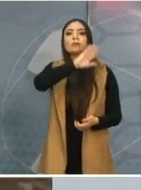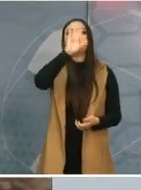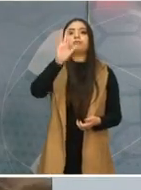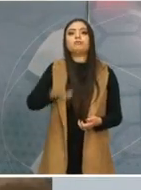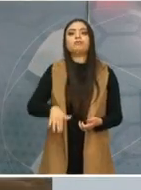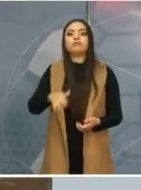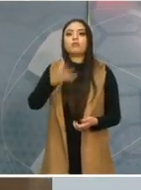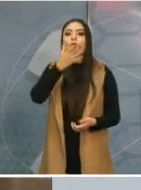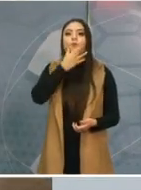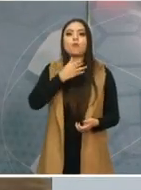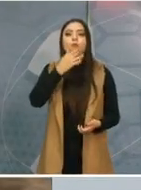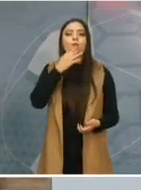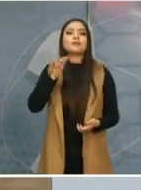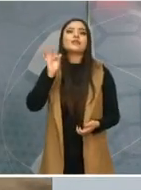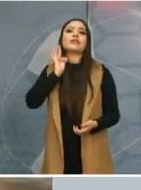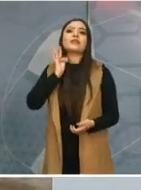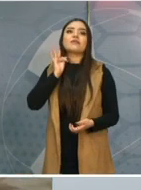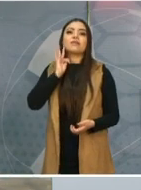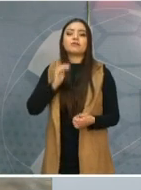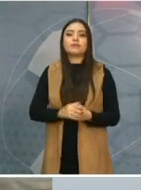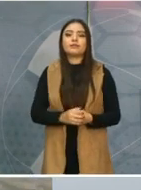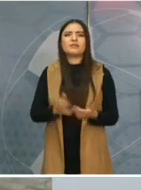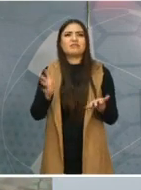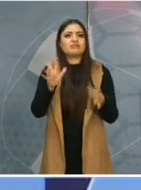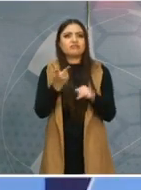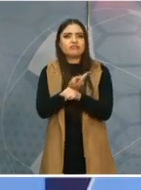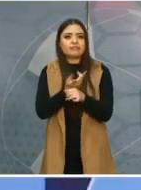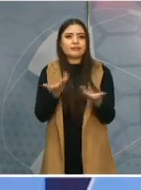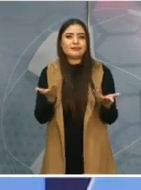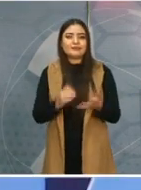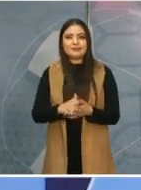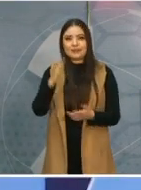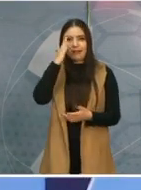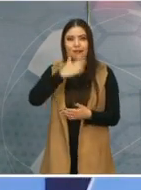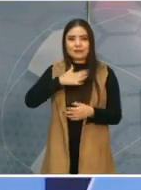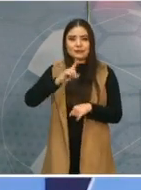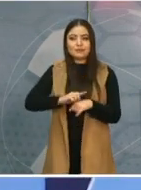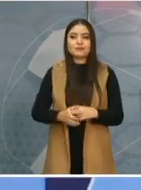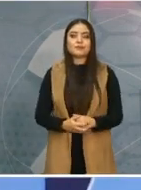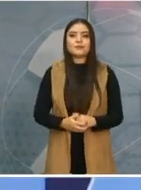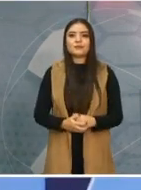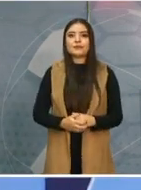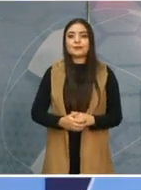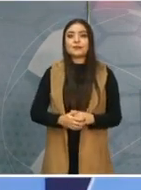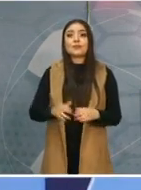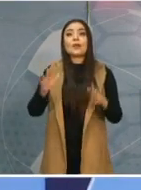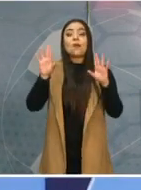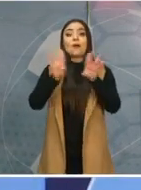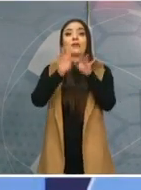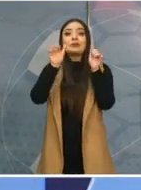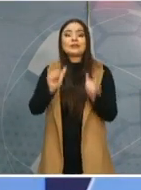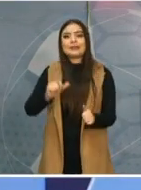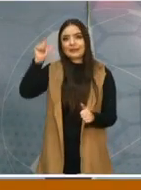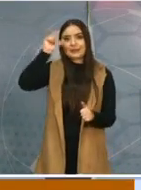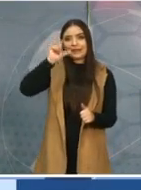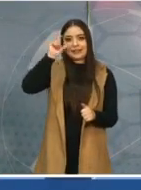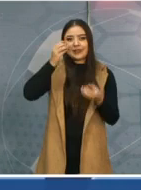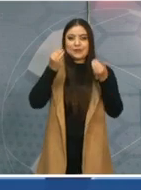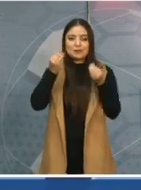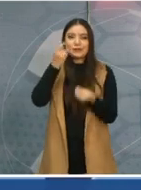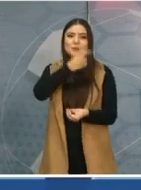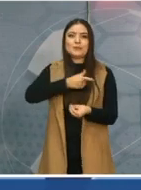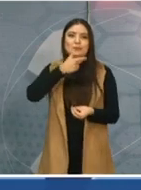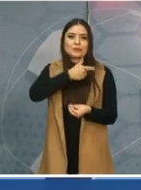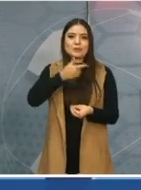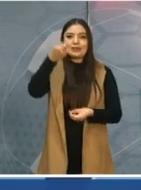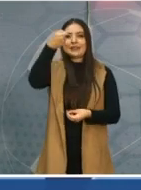carlos como ha ocurrido la situación adelante buendía como en zanjas te saludo con mucho gusto compañero si a toda la comarca lagunera y a la gente